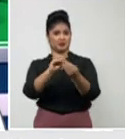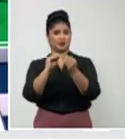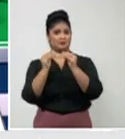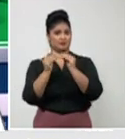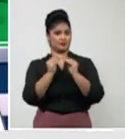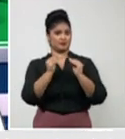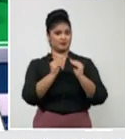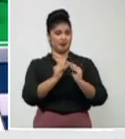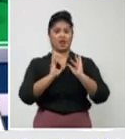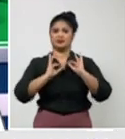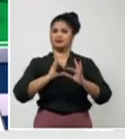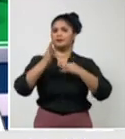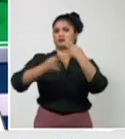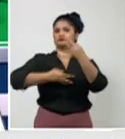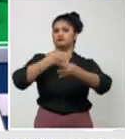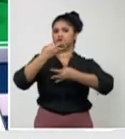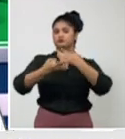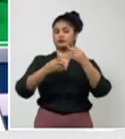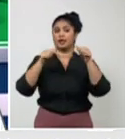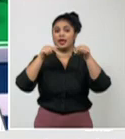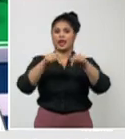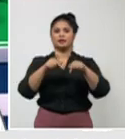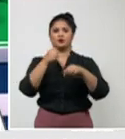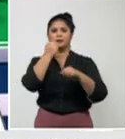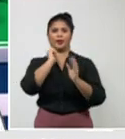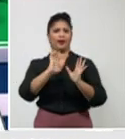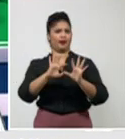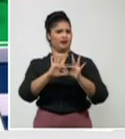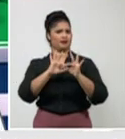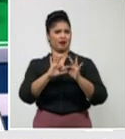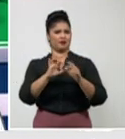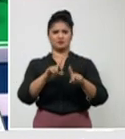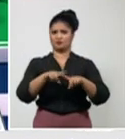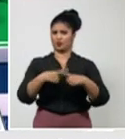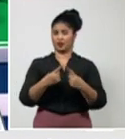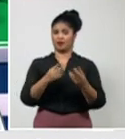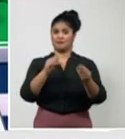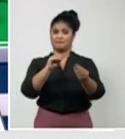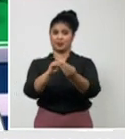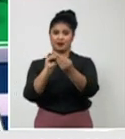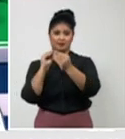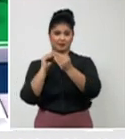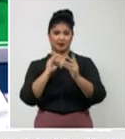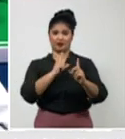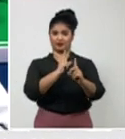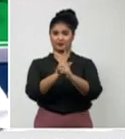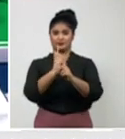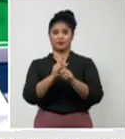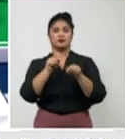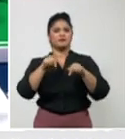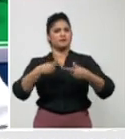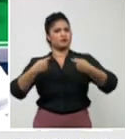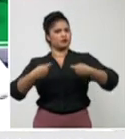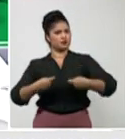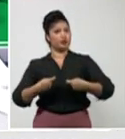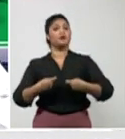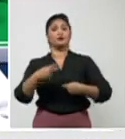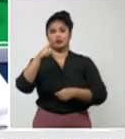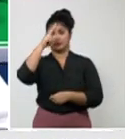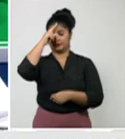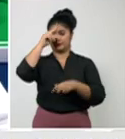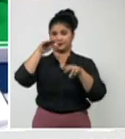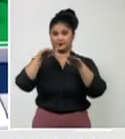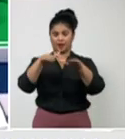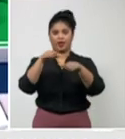el grupo de riesgo más importante, y por eso es la necesidad del ingreso domiciliario,